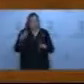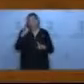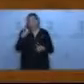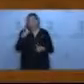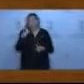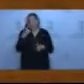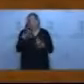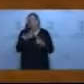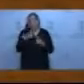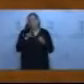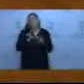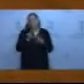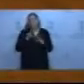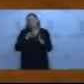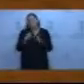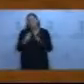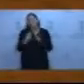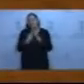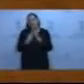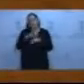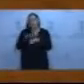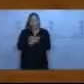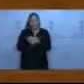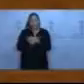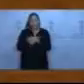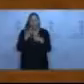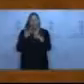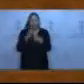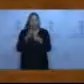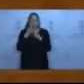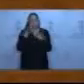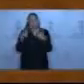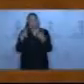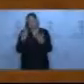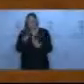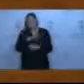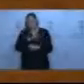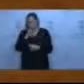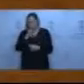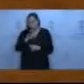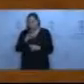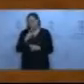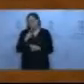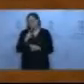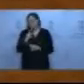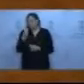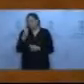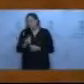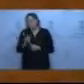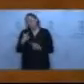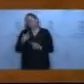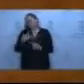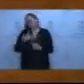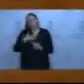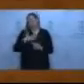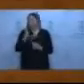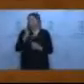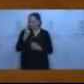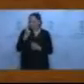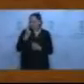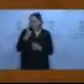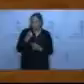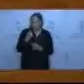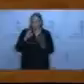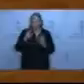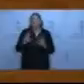esa transparencia y de ese buen gobierno en el sector público autonómico que usted menciona, y también le pregunté cómo van a hacer el